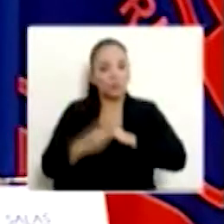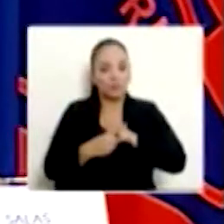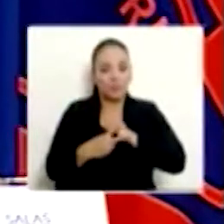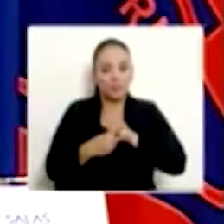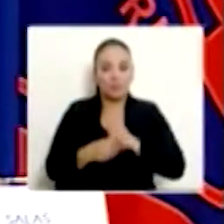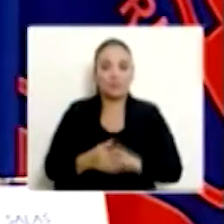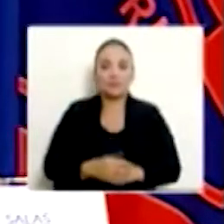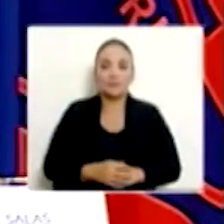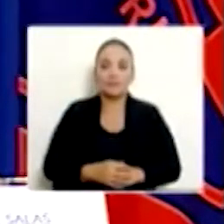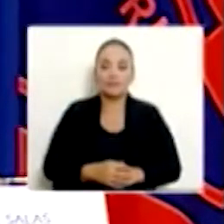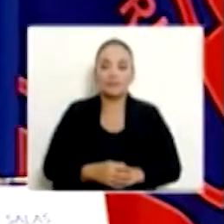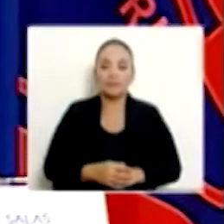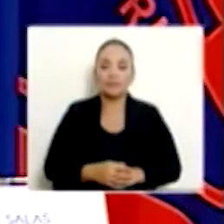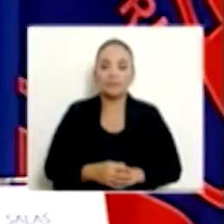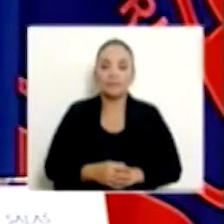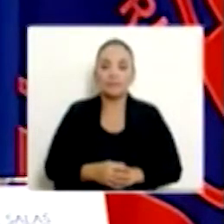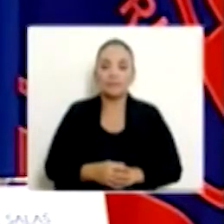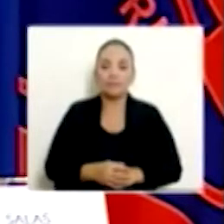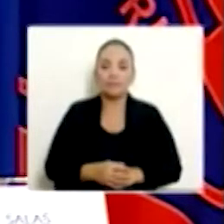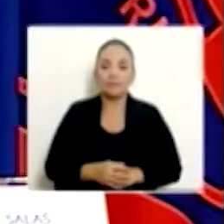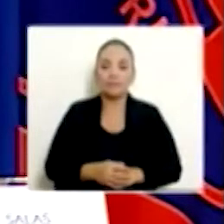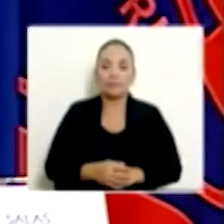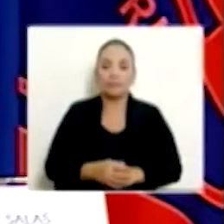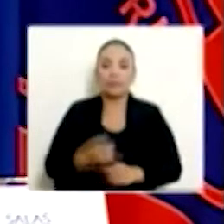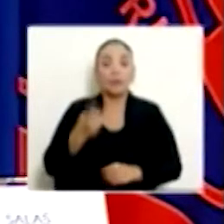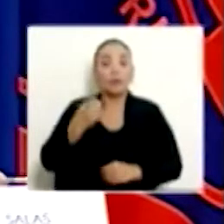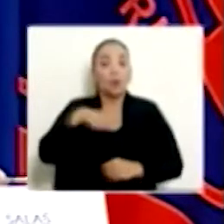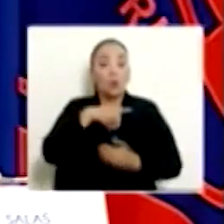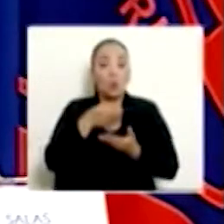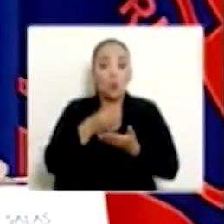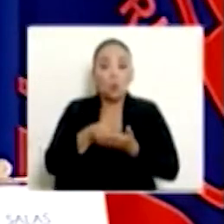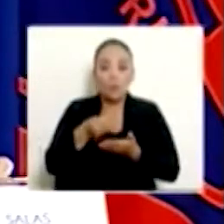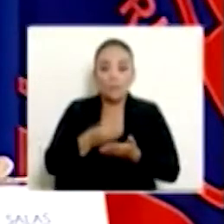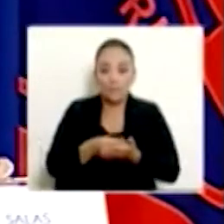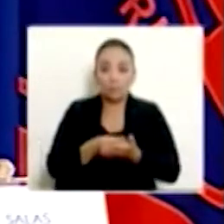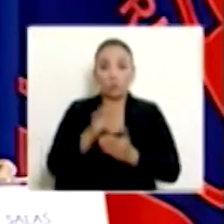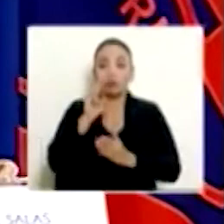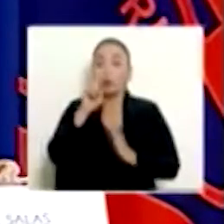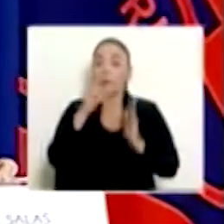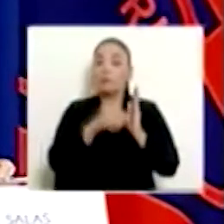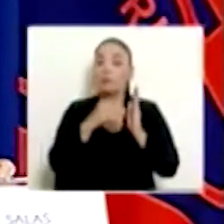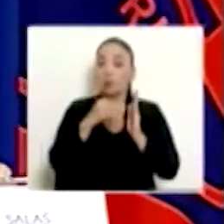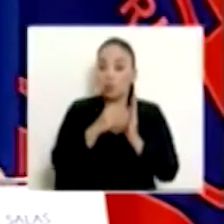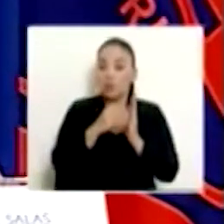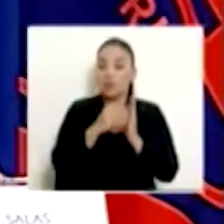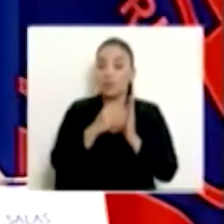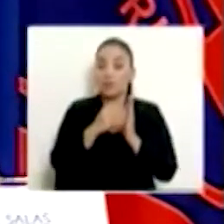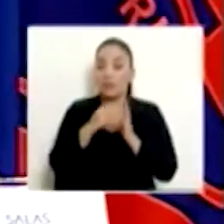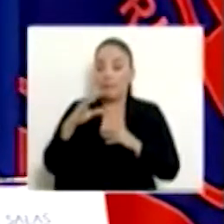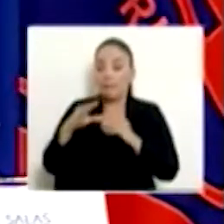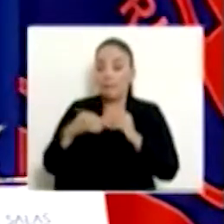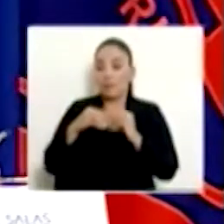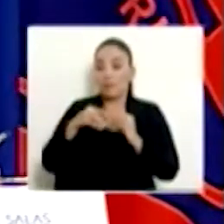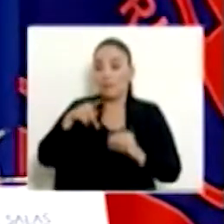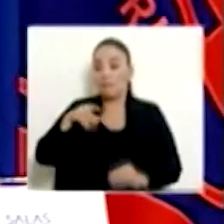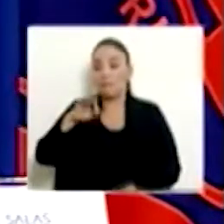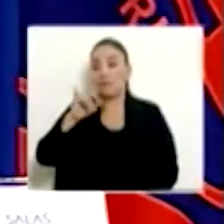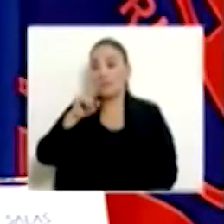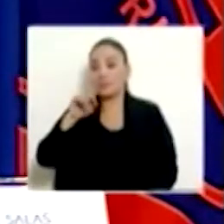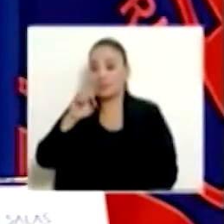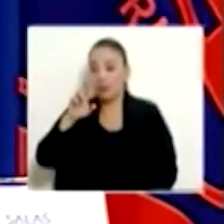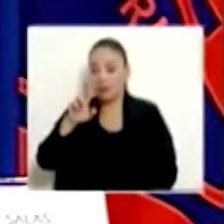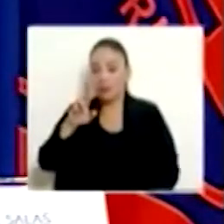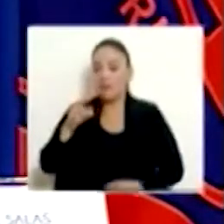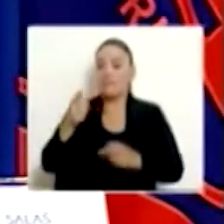que con la compra que hicimos de 2 millones de dosis extra fighter iv que va a entrar esta cantidad